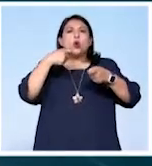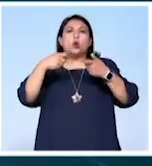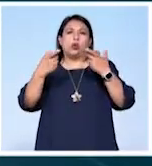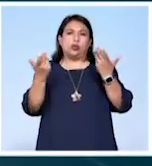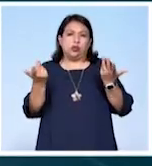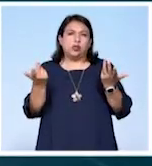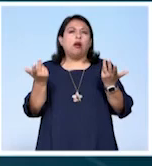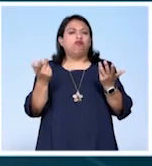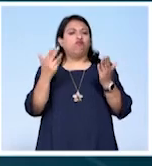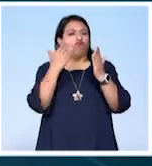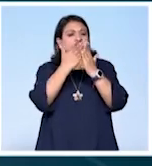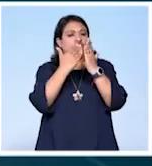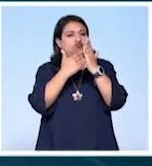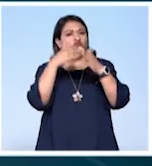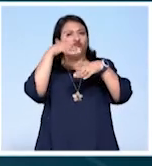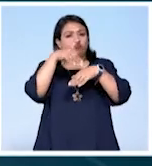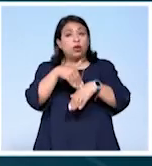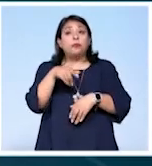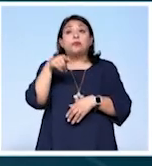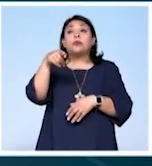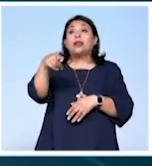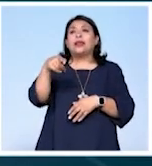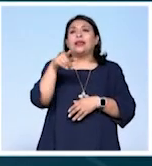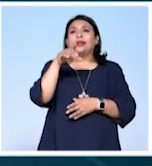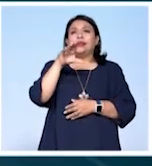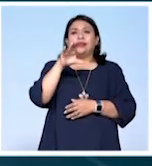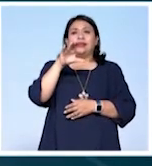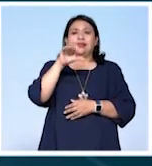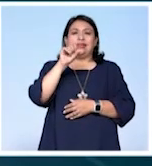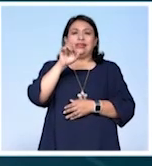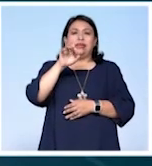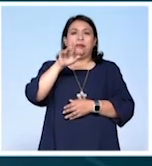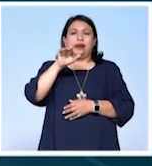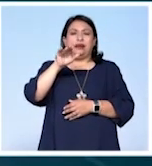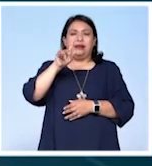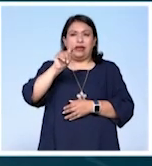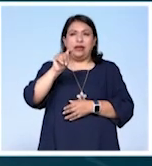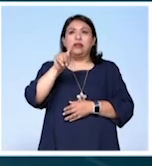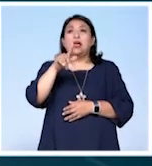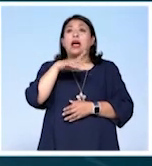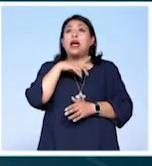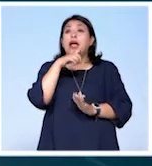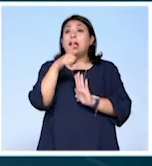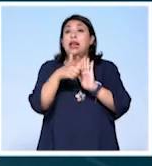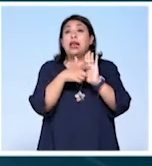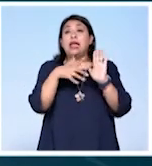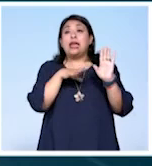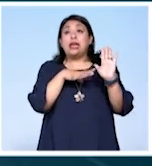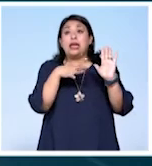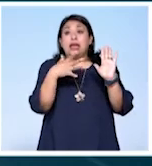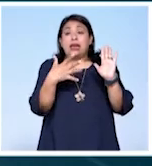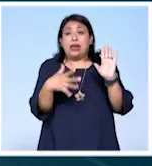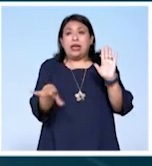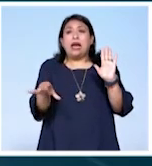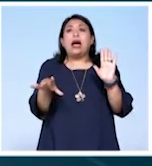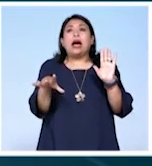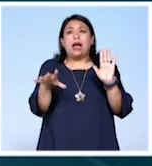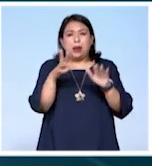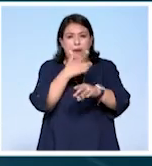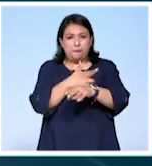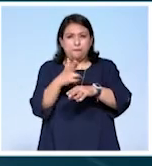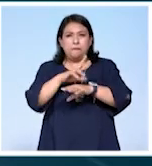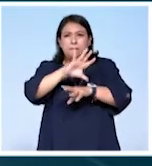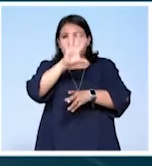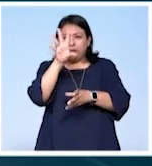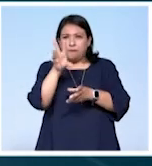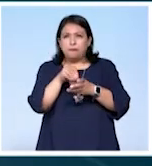plástico cumple. En el ámbito de Semarnat, pues está la Ley General de Prevención y Gestión